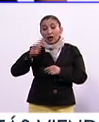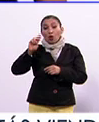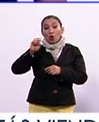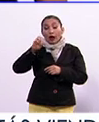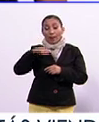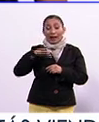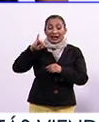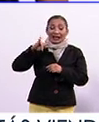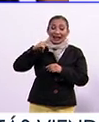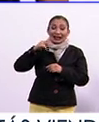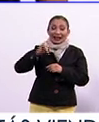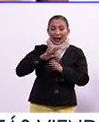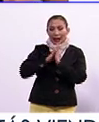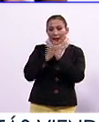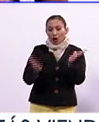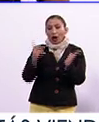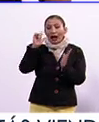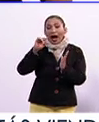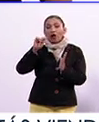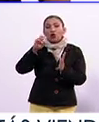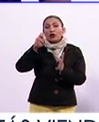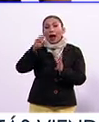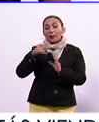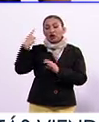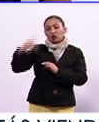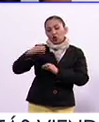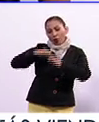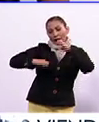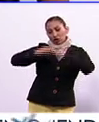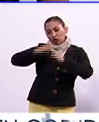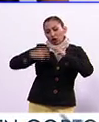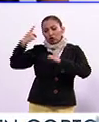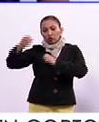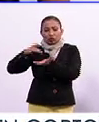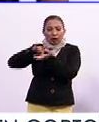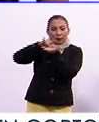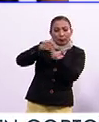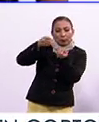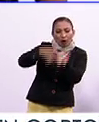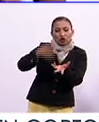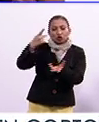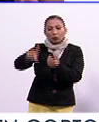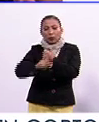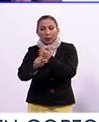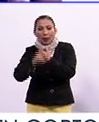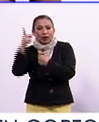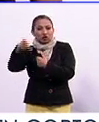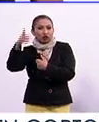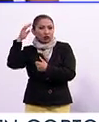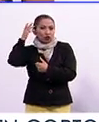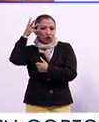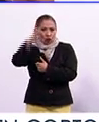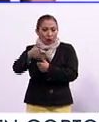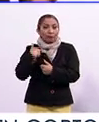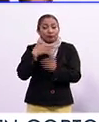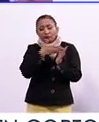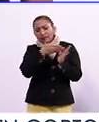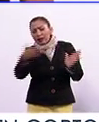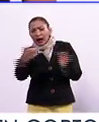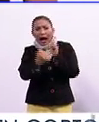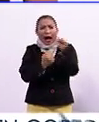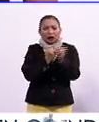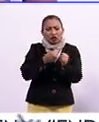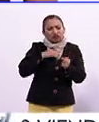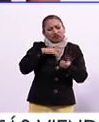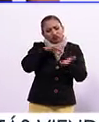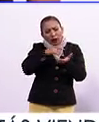UNAM en la ingeniería en el libro La UNAM, su estructura, sus aportes, su crisis, su futuro. A lo largo de los años